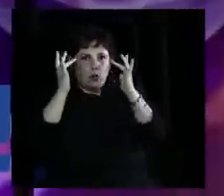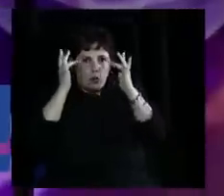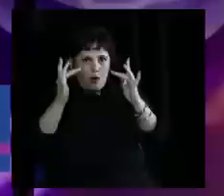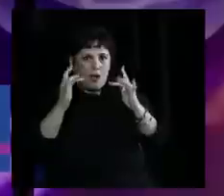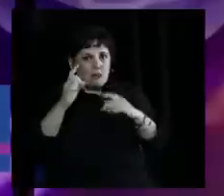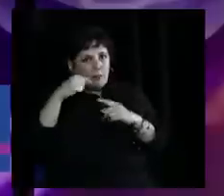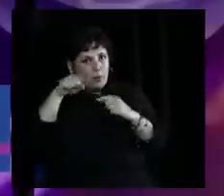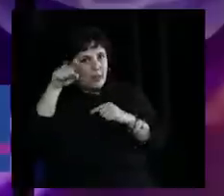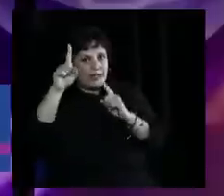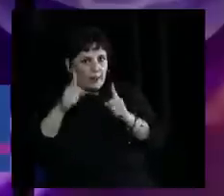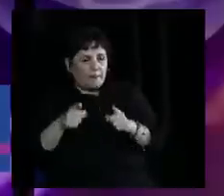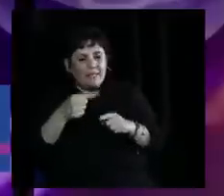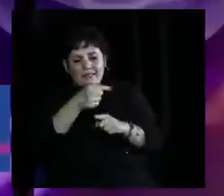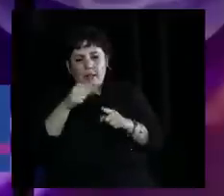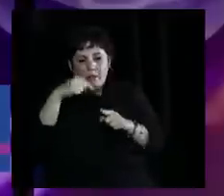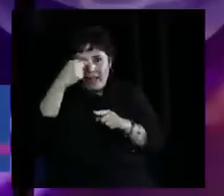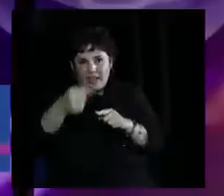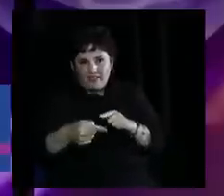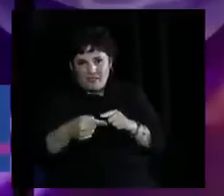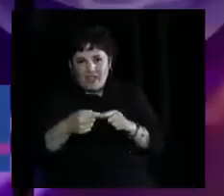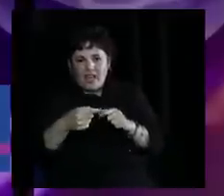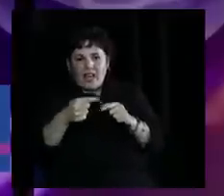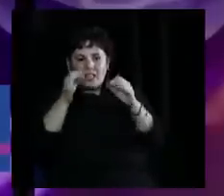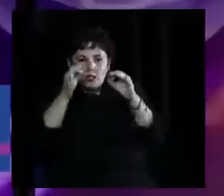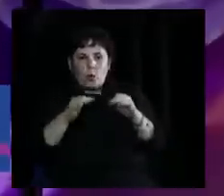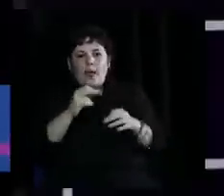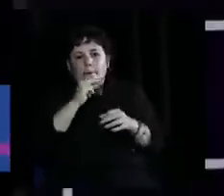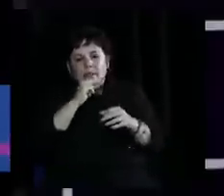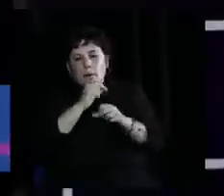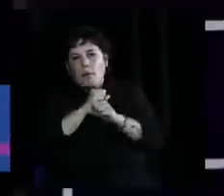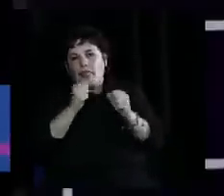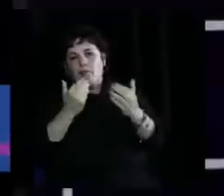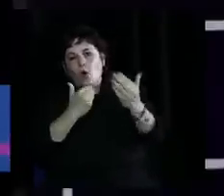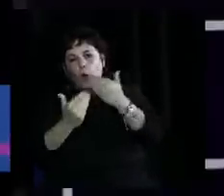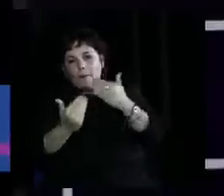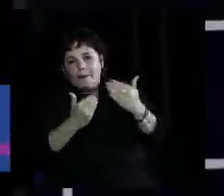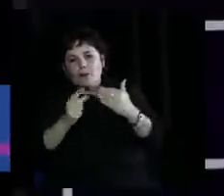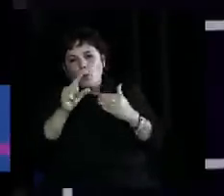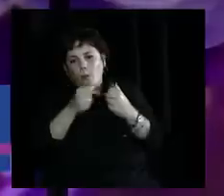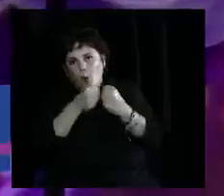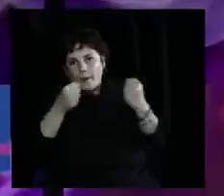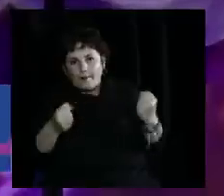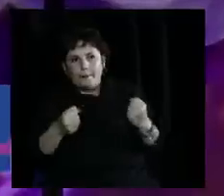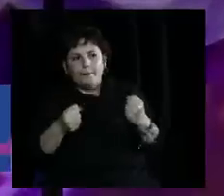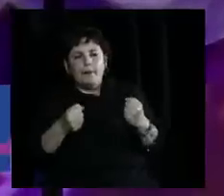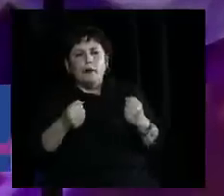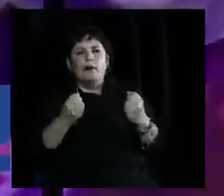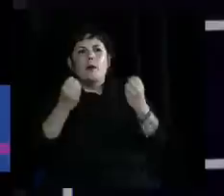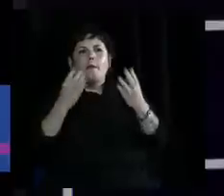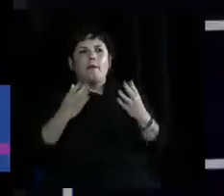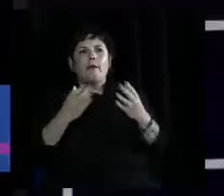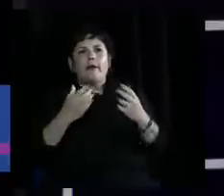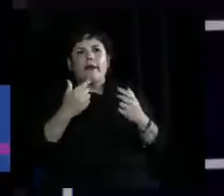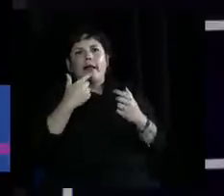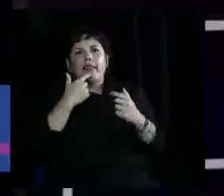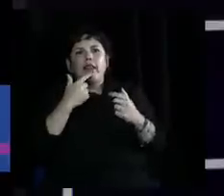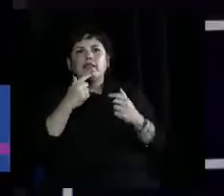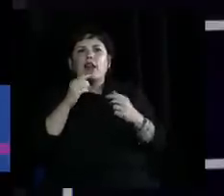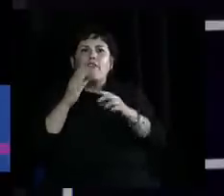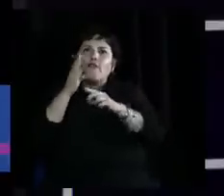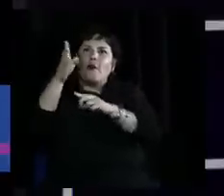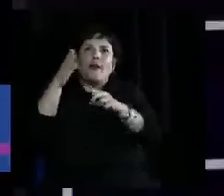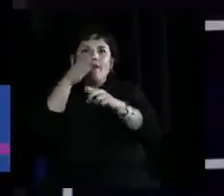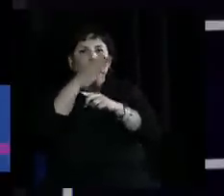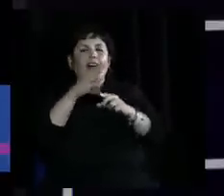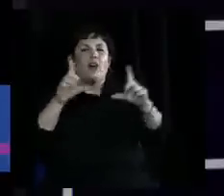docente. Vamos a seguirlo la semana que viene, seguro. La semana que viene, el viernes. Vamos a conversar un poco más a fondo. Porque sobre además se han encontrado con el blindaje. Han tocado varias puertas de